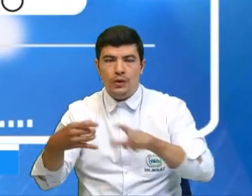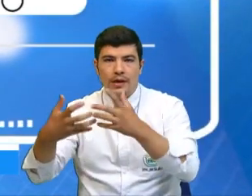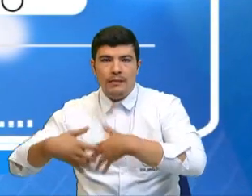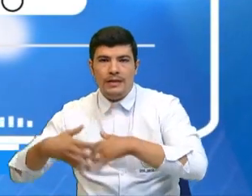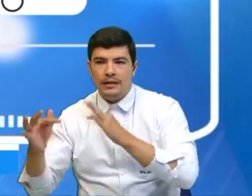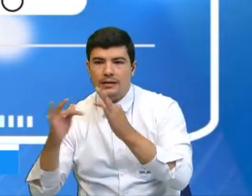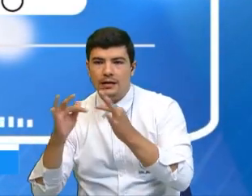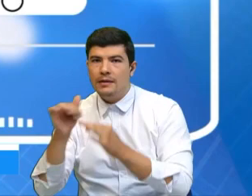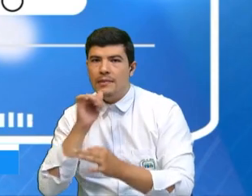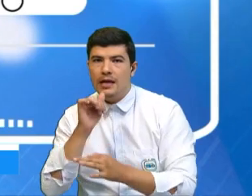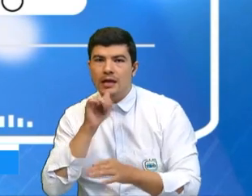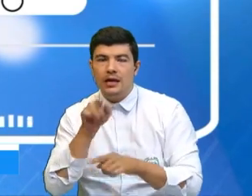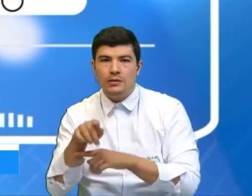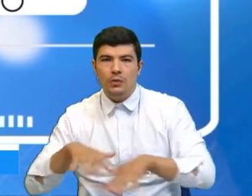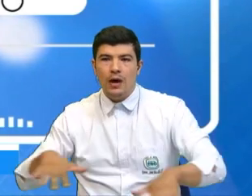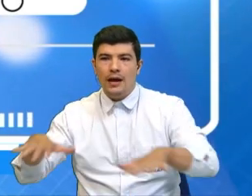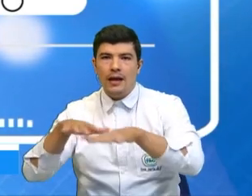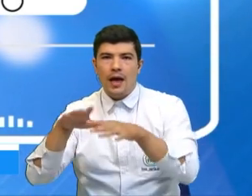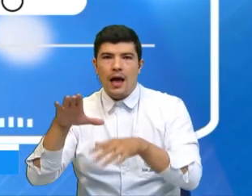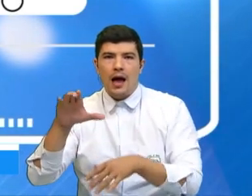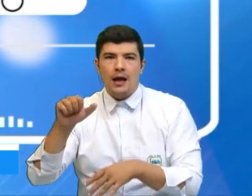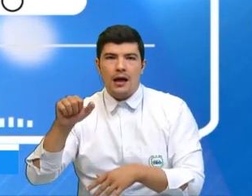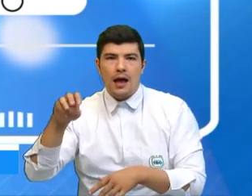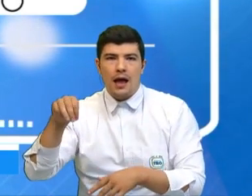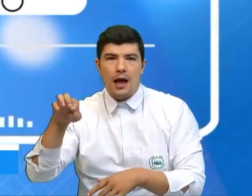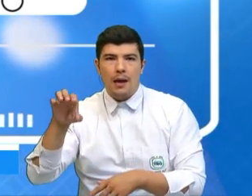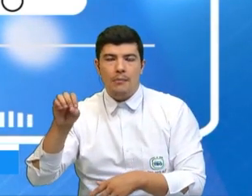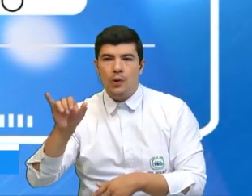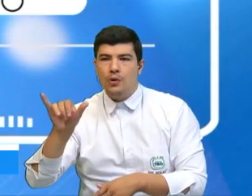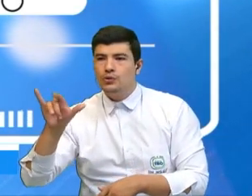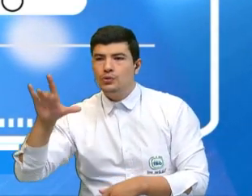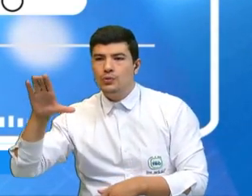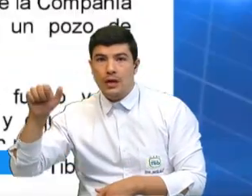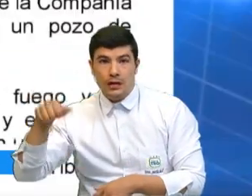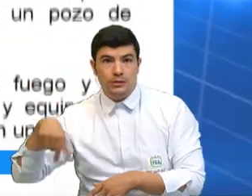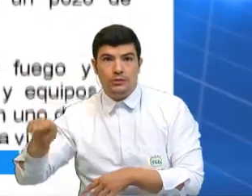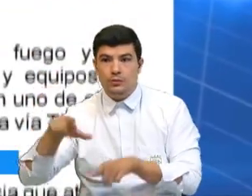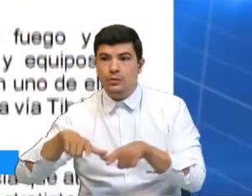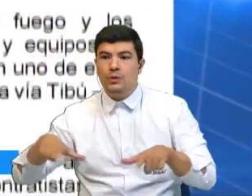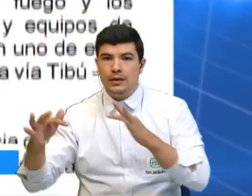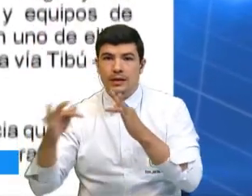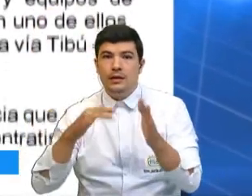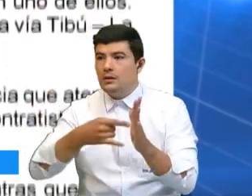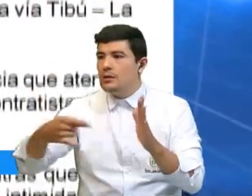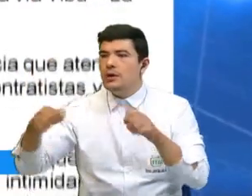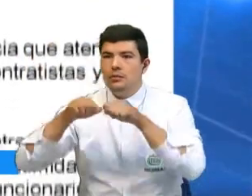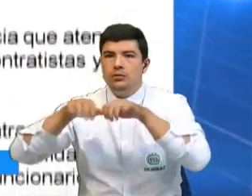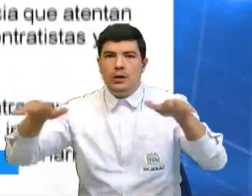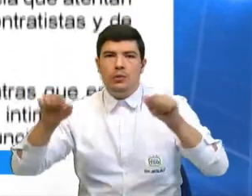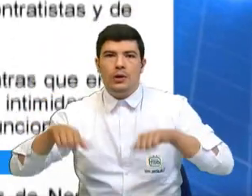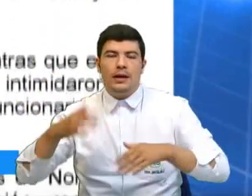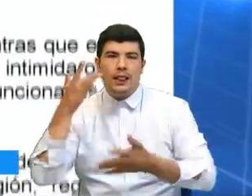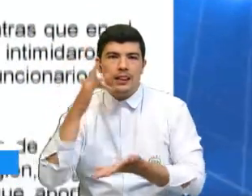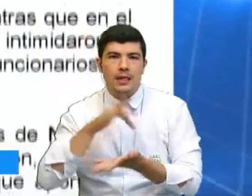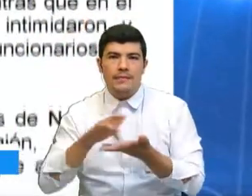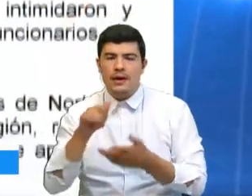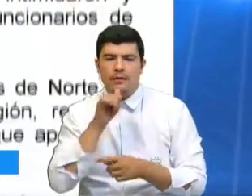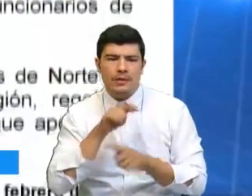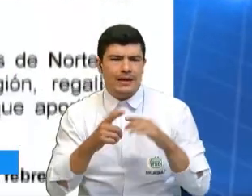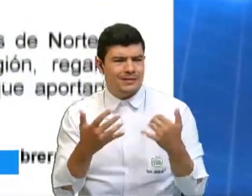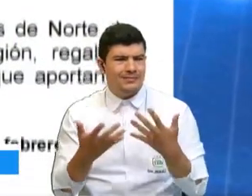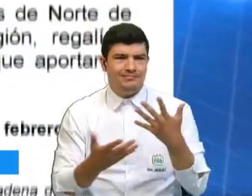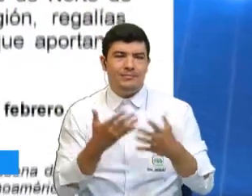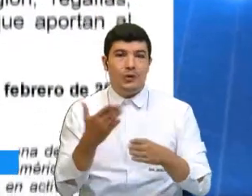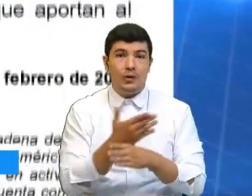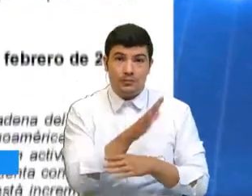Yuca, que es donde se distribuye el agua para toda la comunidad. Asimismo, en otro comunicado, la estatal petrolera rechazó la